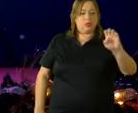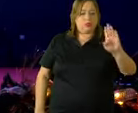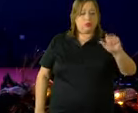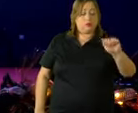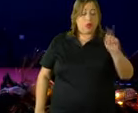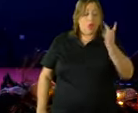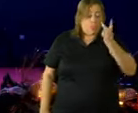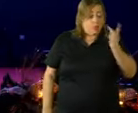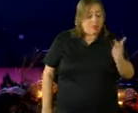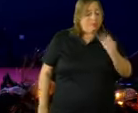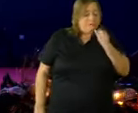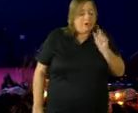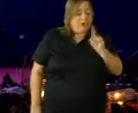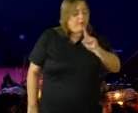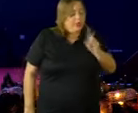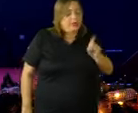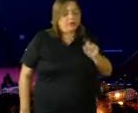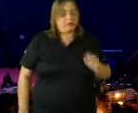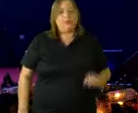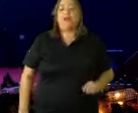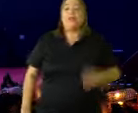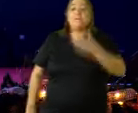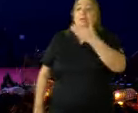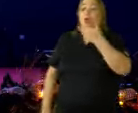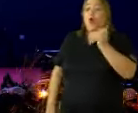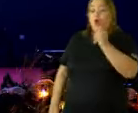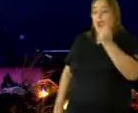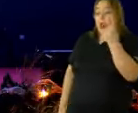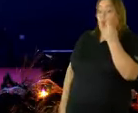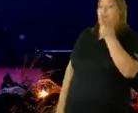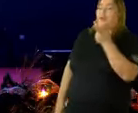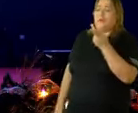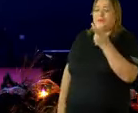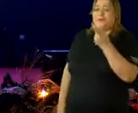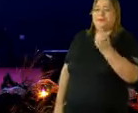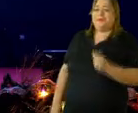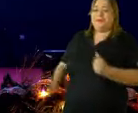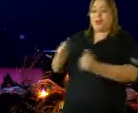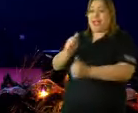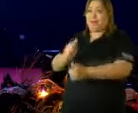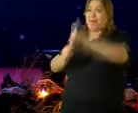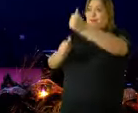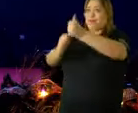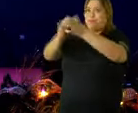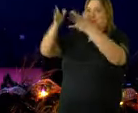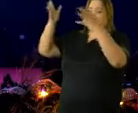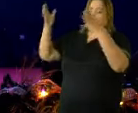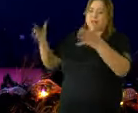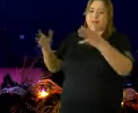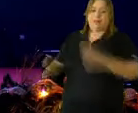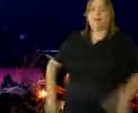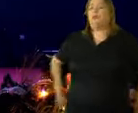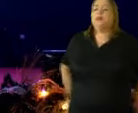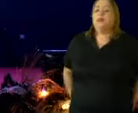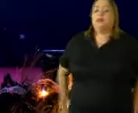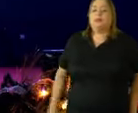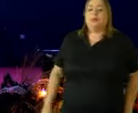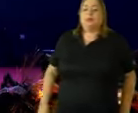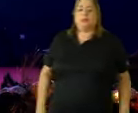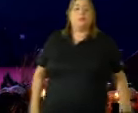es. Lo que no se ve es más grande que lo que se ve. Aleluya. Se palpa, se